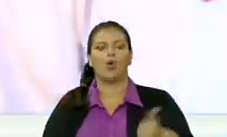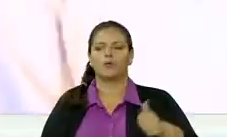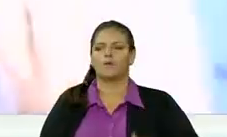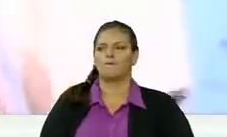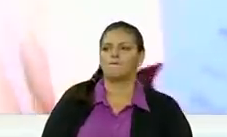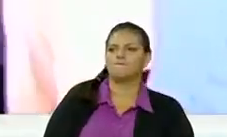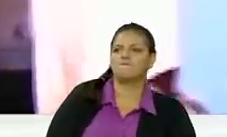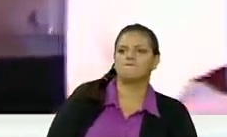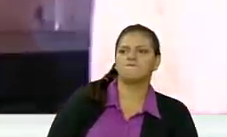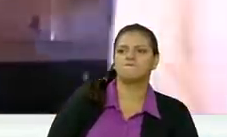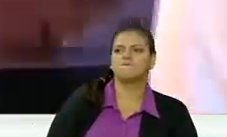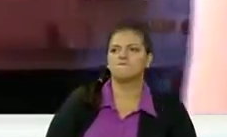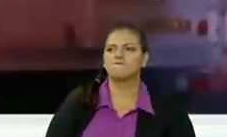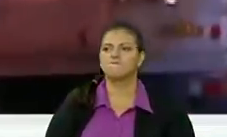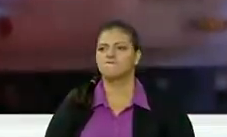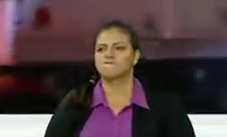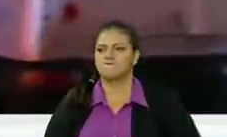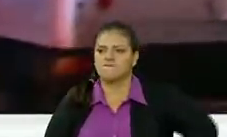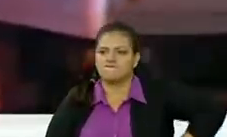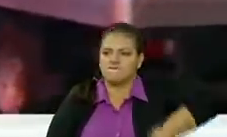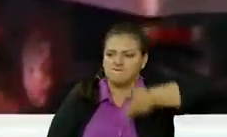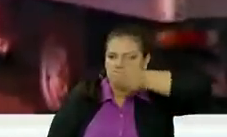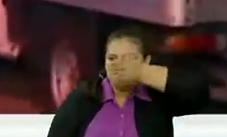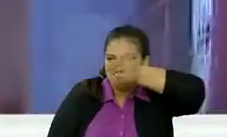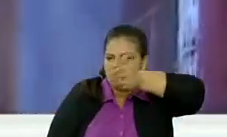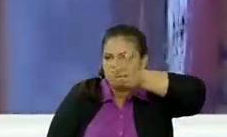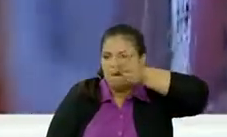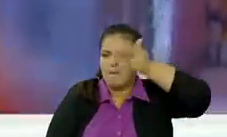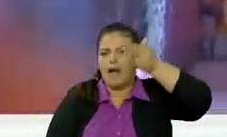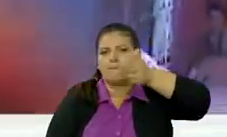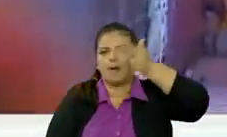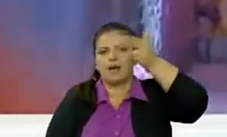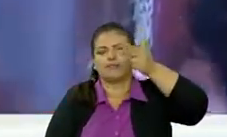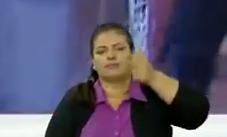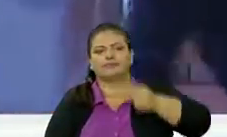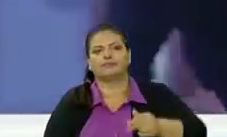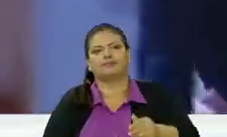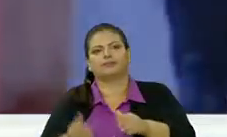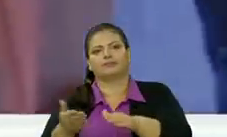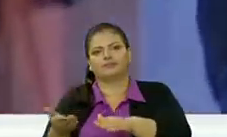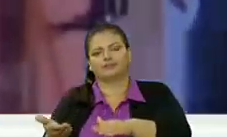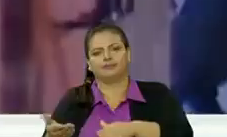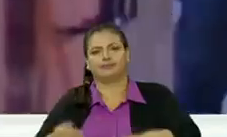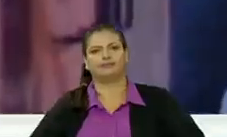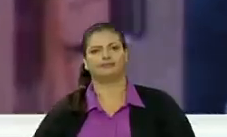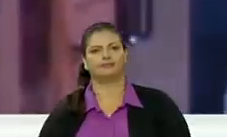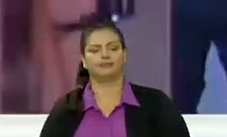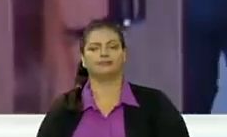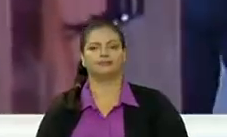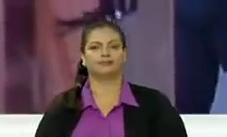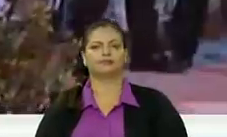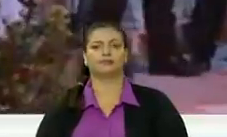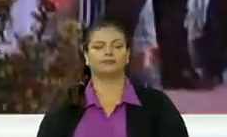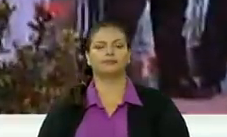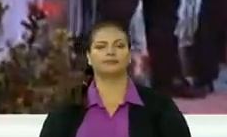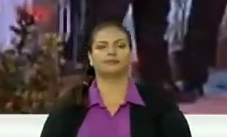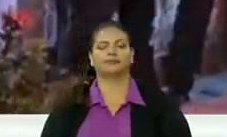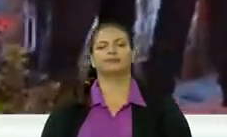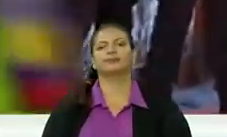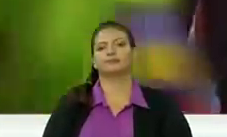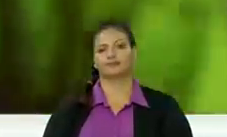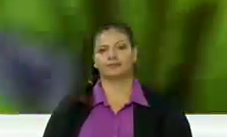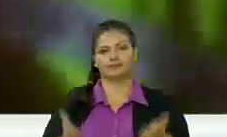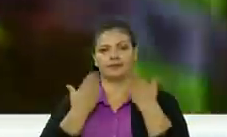Carlos B., de 18 años, fue asesinado de dos impactos de bala en una de las peatonales de